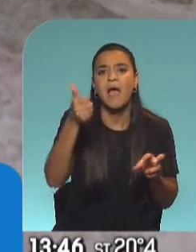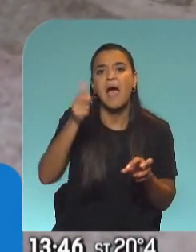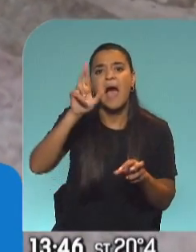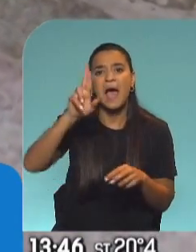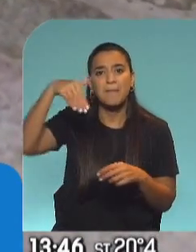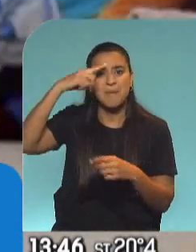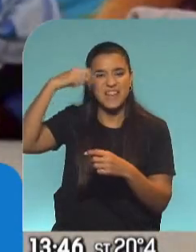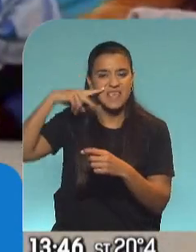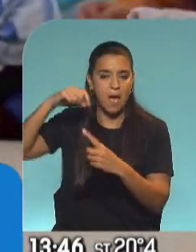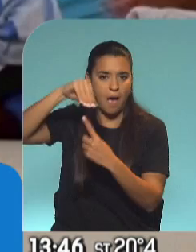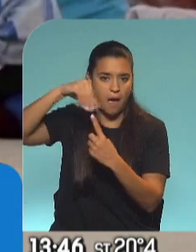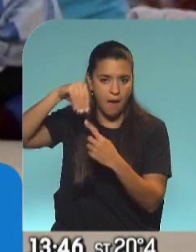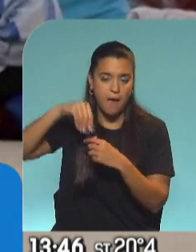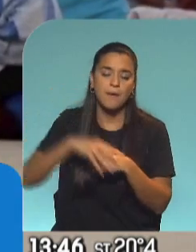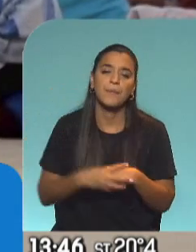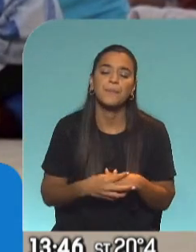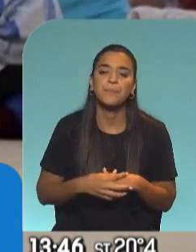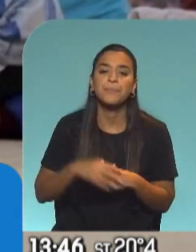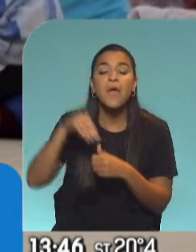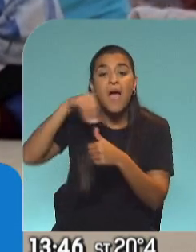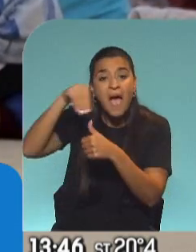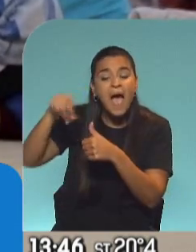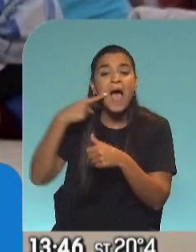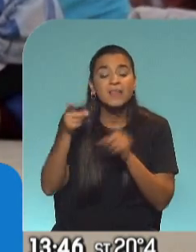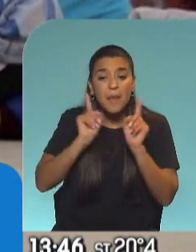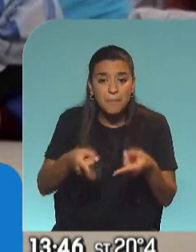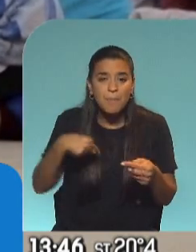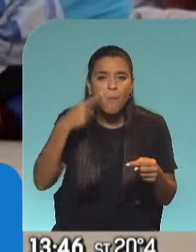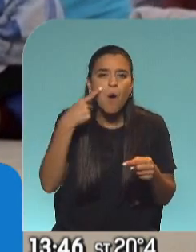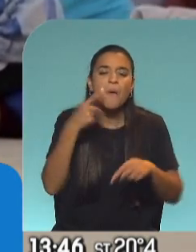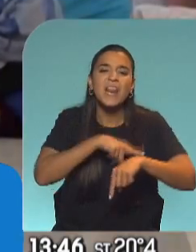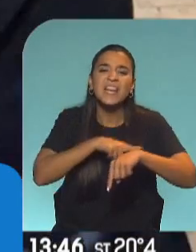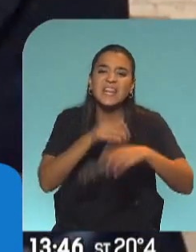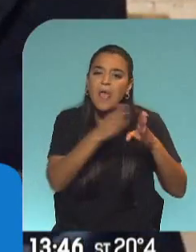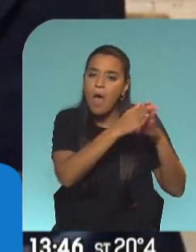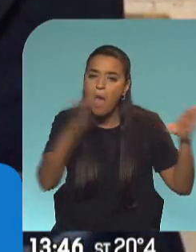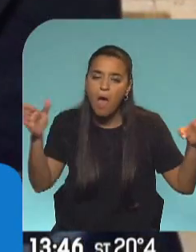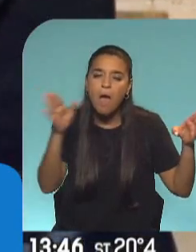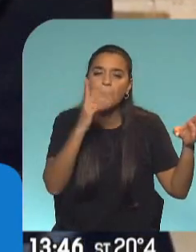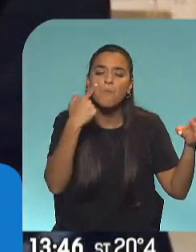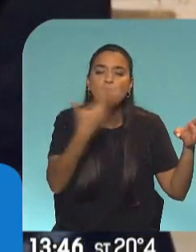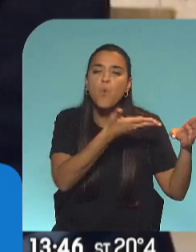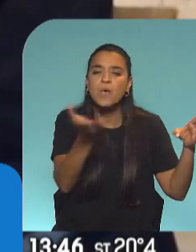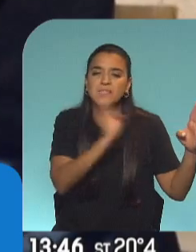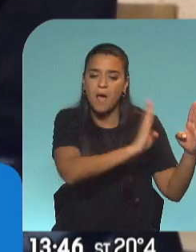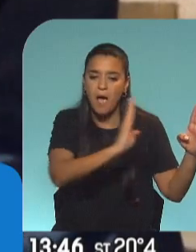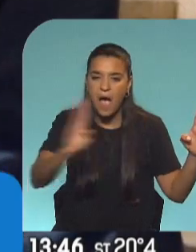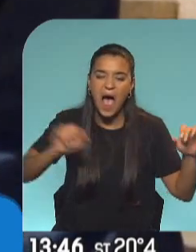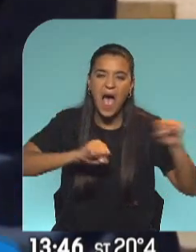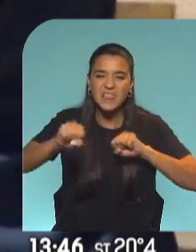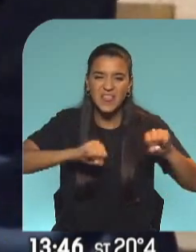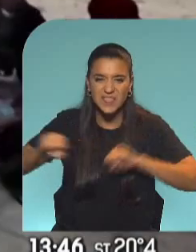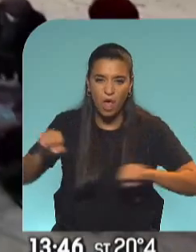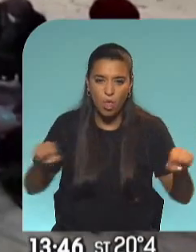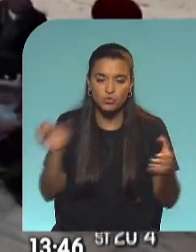Armenia. Vamos a ver, Ayelen, una línea de tiempo que va mostrando algunos de los atentados de esta